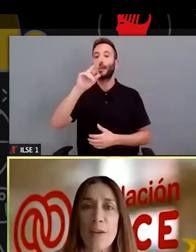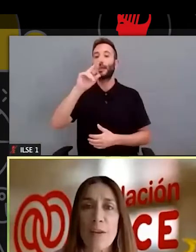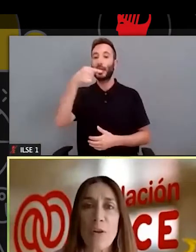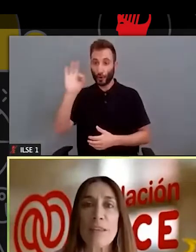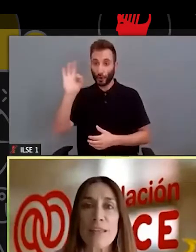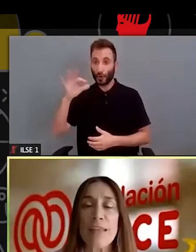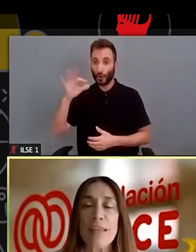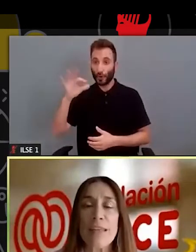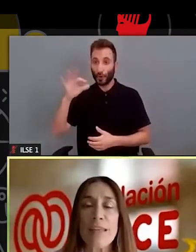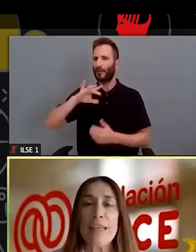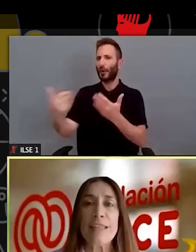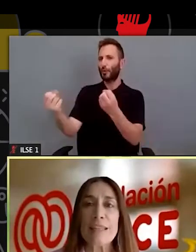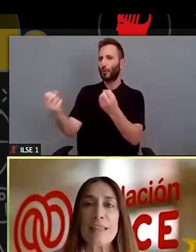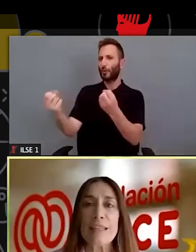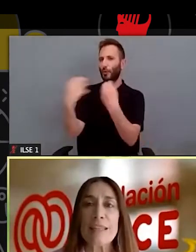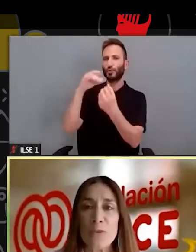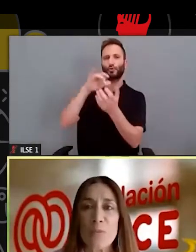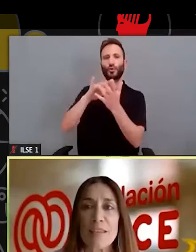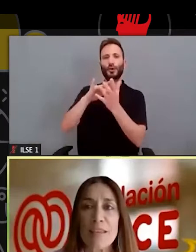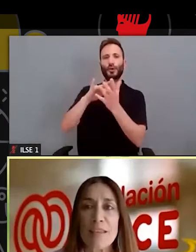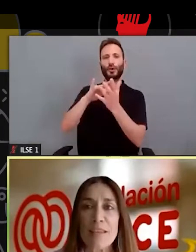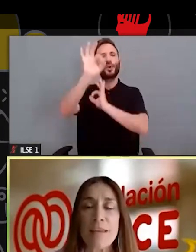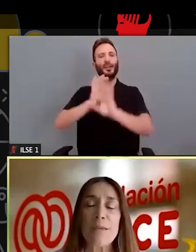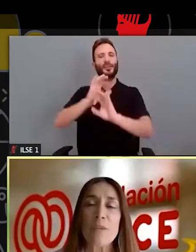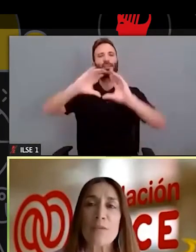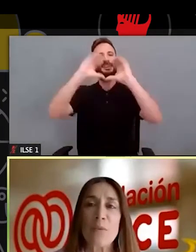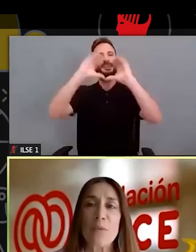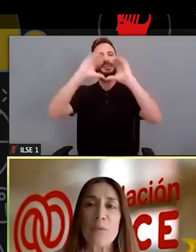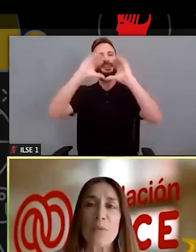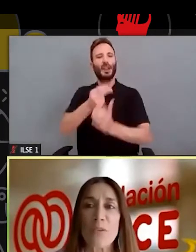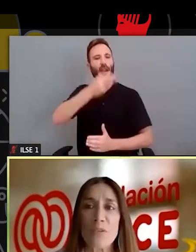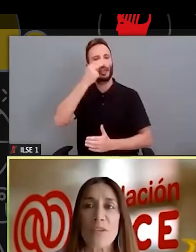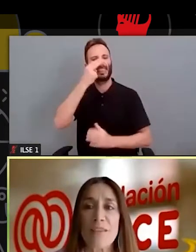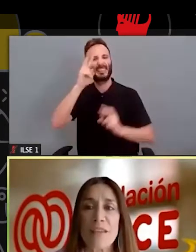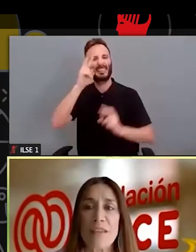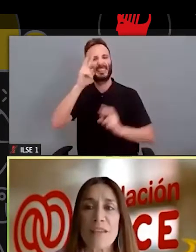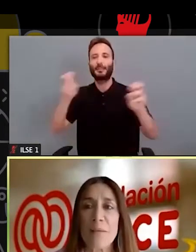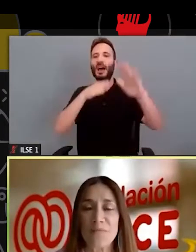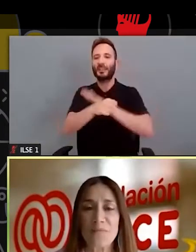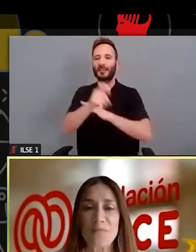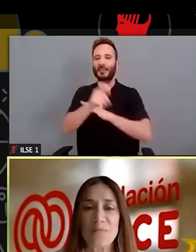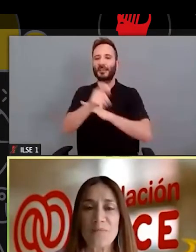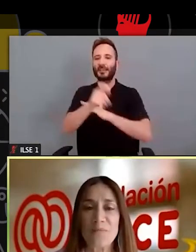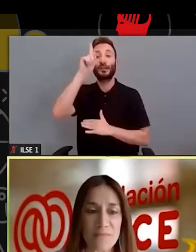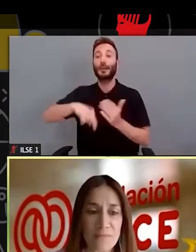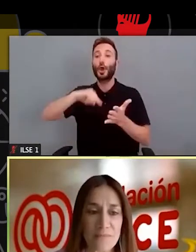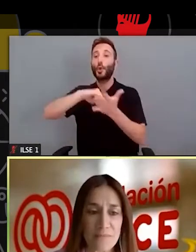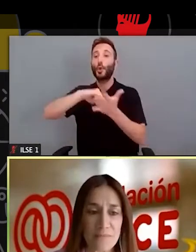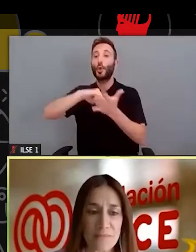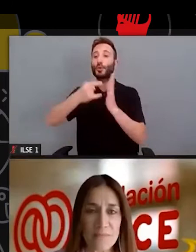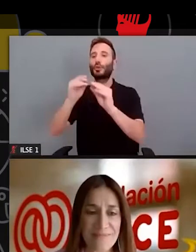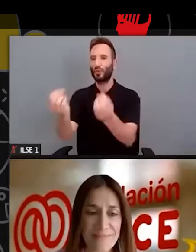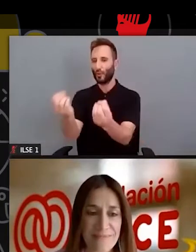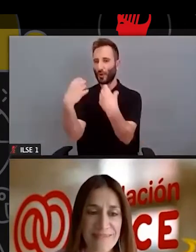como la OMT se interesa por el turismo accesible y cuéntanos, por favor, los proyectos que lleváis a cabo. Muchas